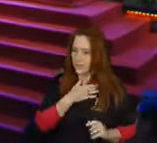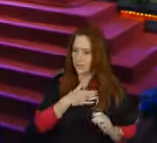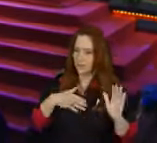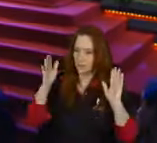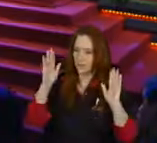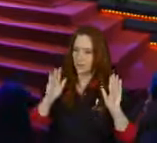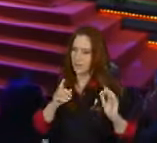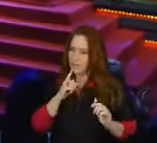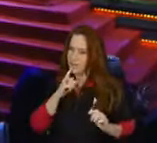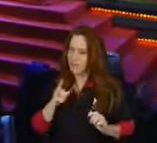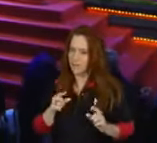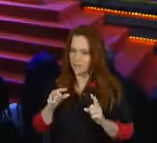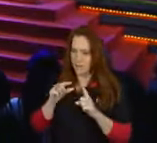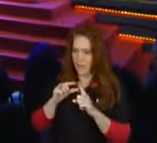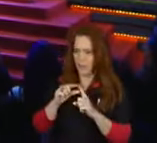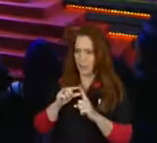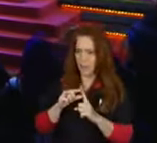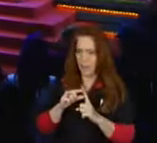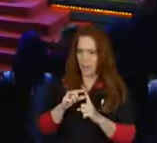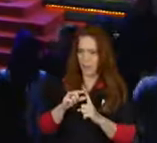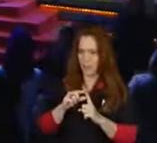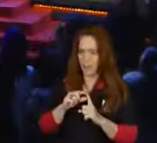Apocalipsis 19:6.